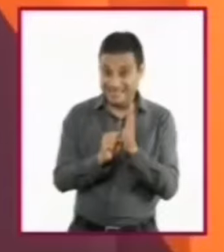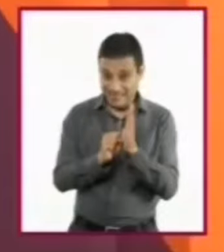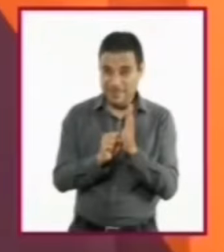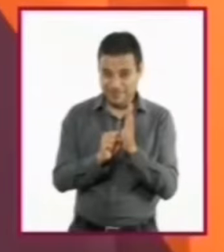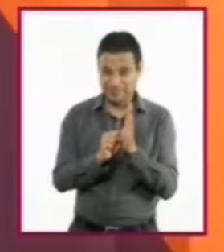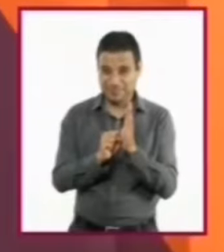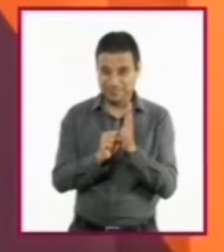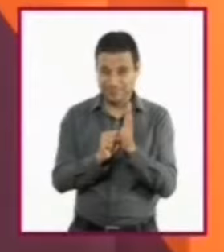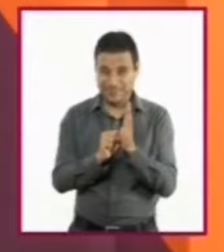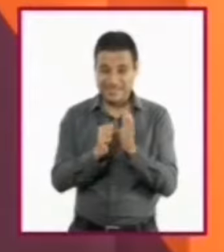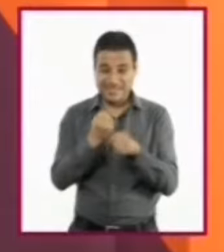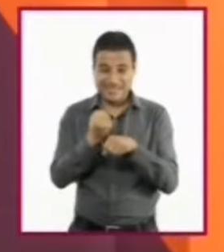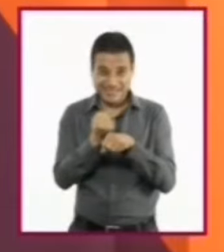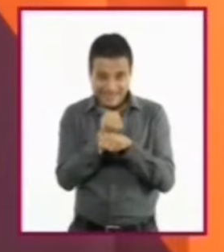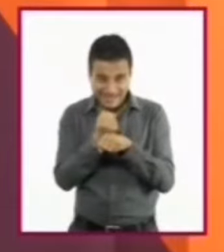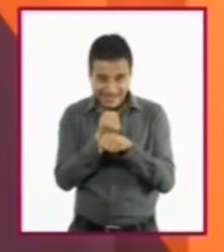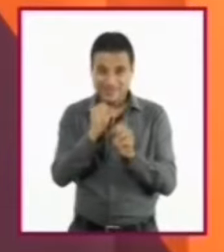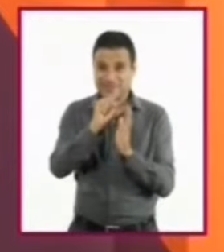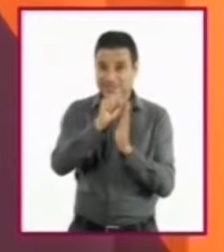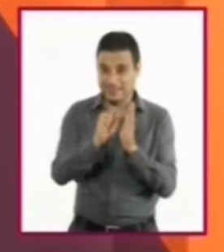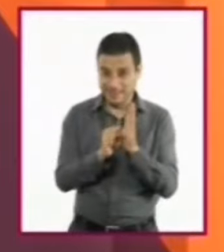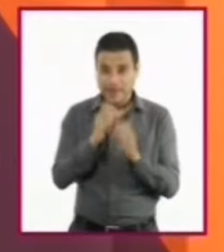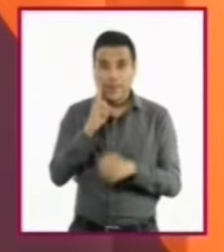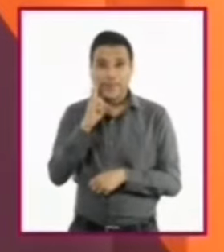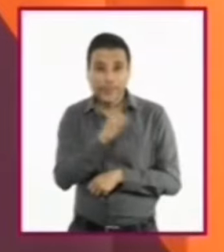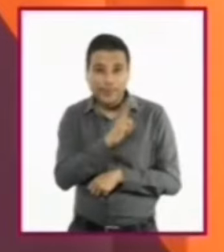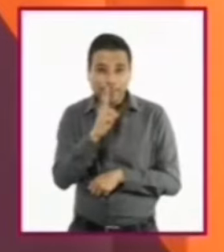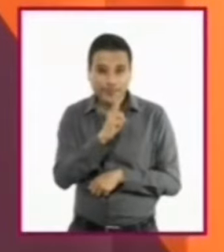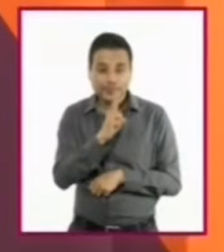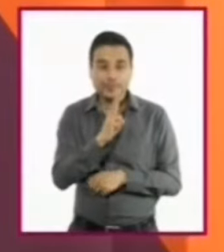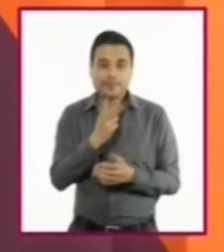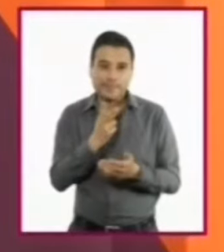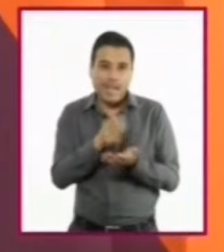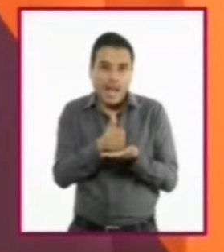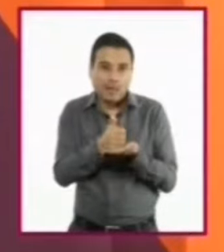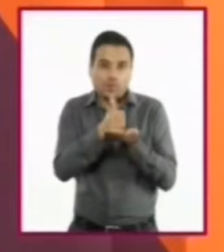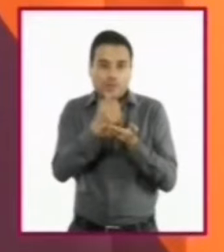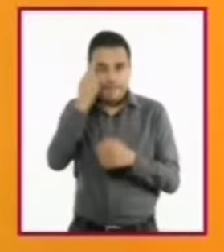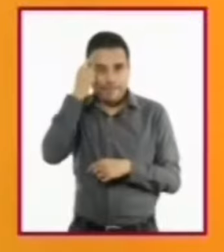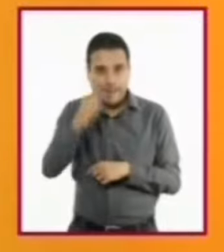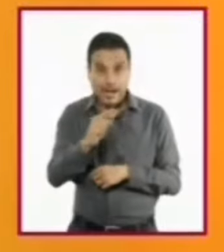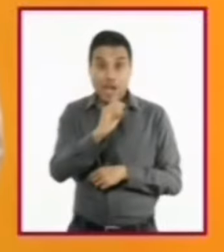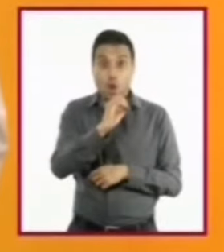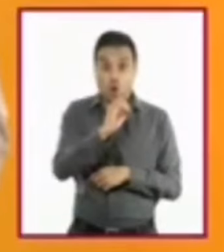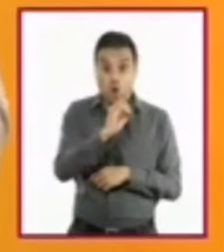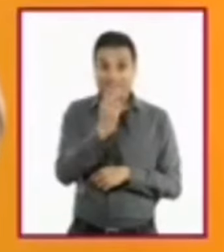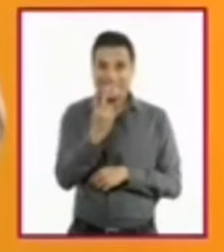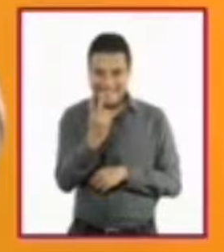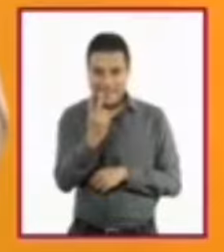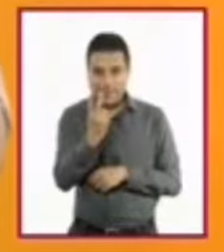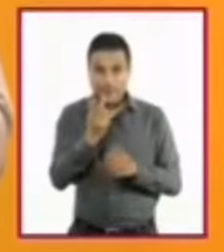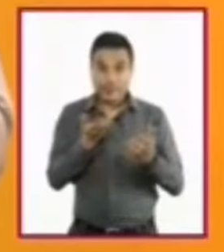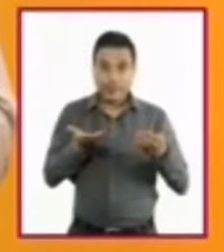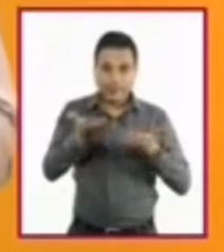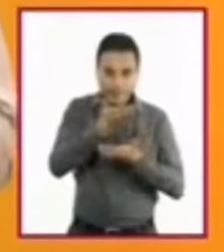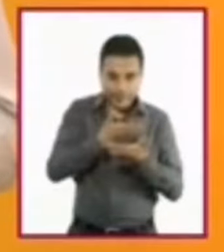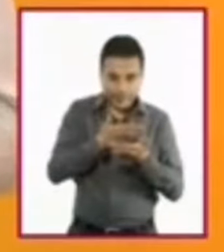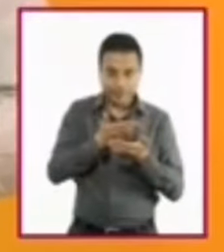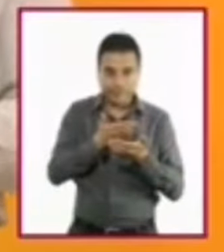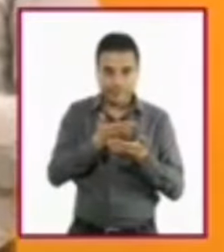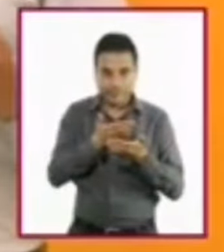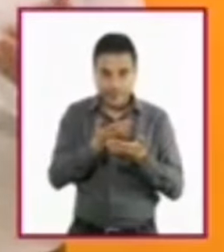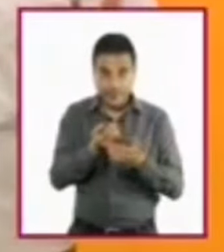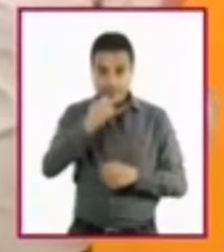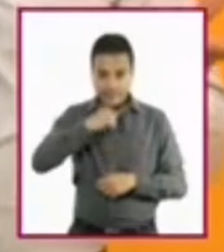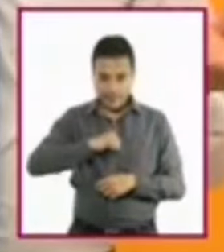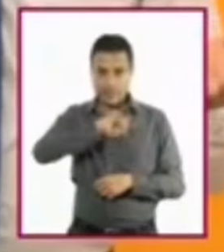respiratorio comparten la función de aportar oxígeno y eliminar dióxido de carbono. Los órganos del aparato